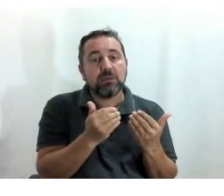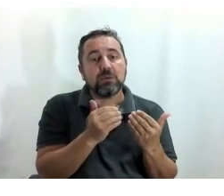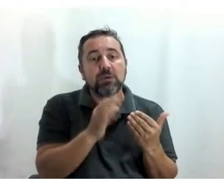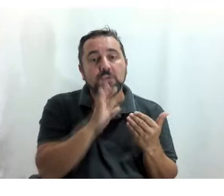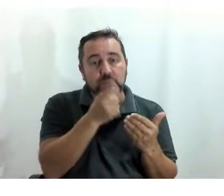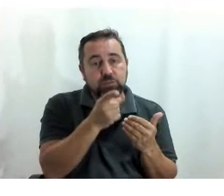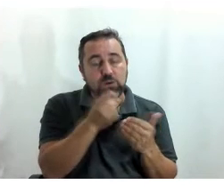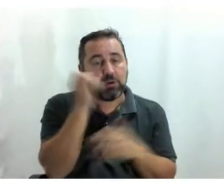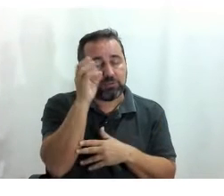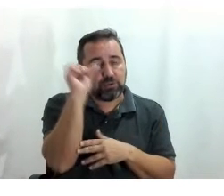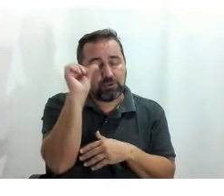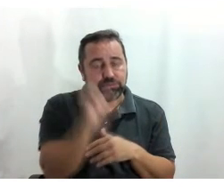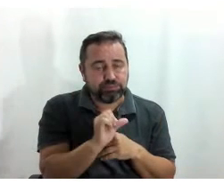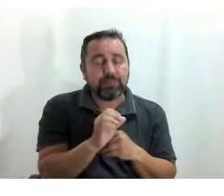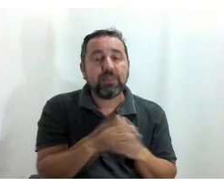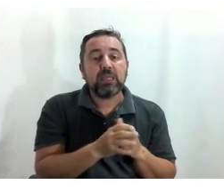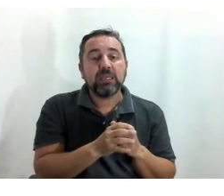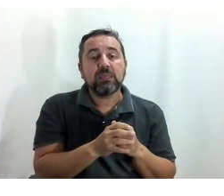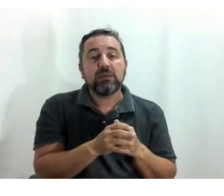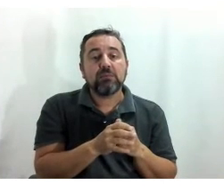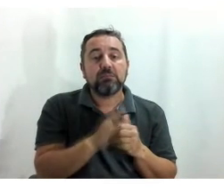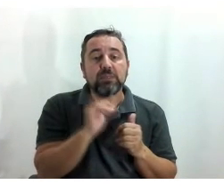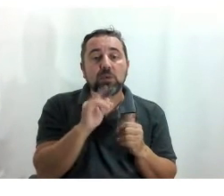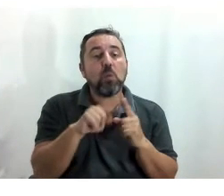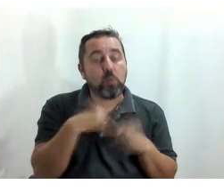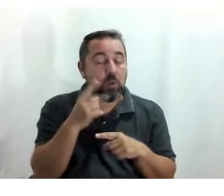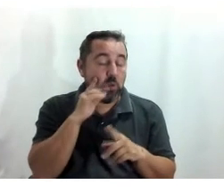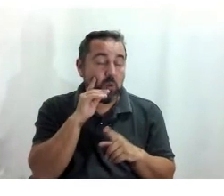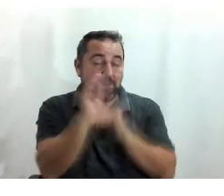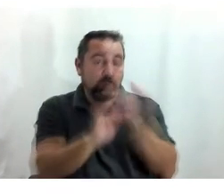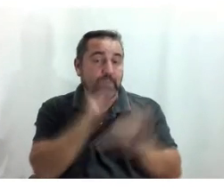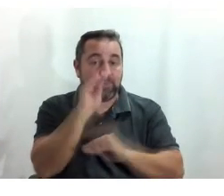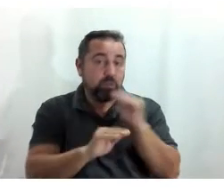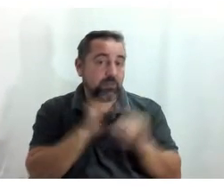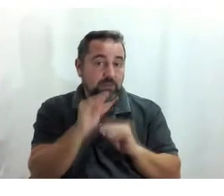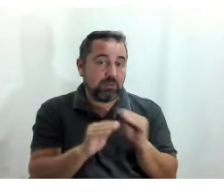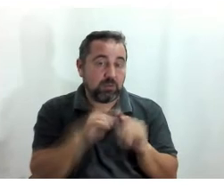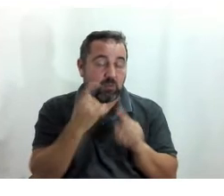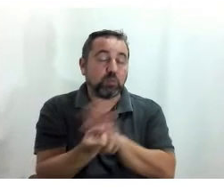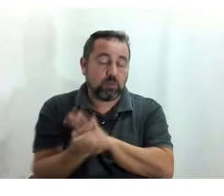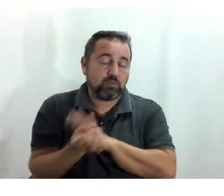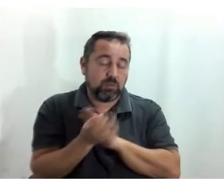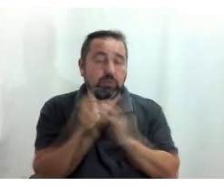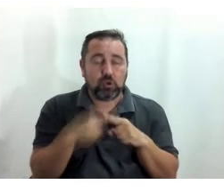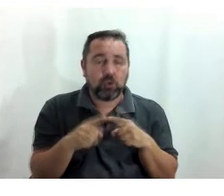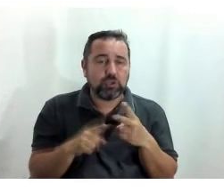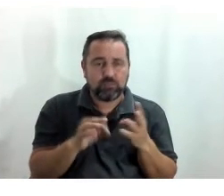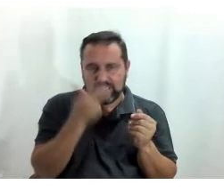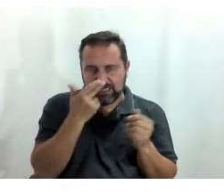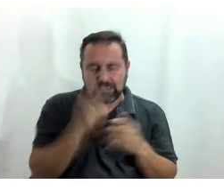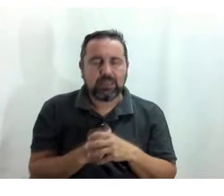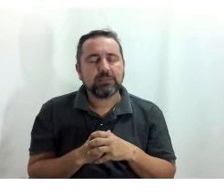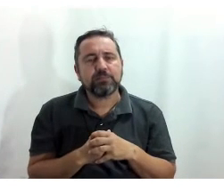por tu exposición y luego en las preguntas yo creo que van a surgir cosas también